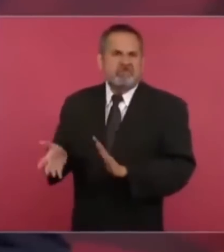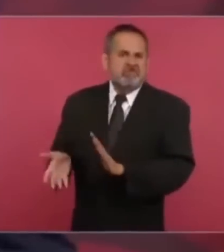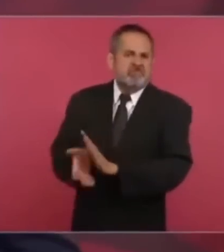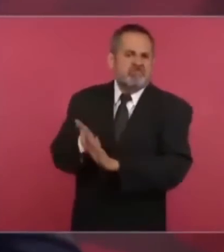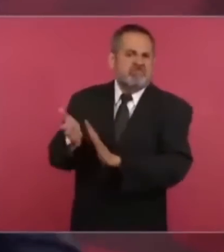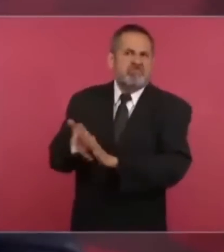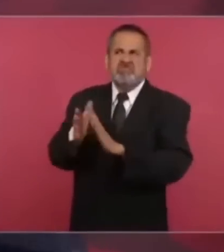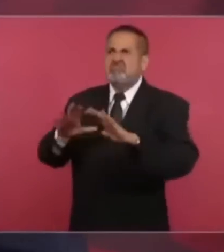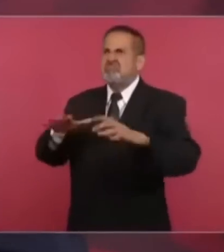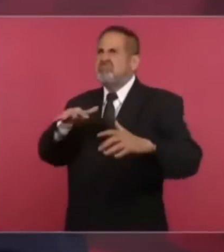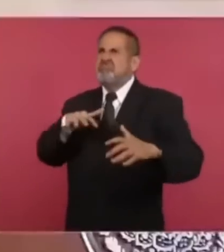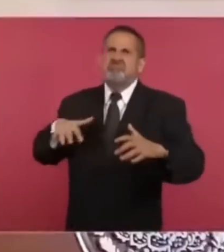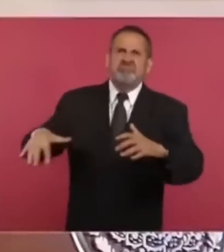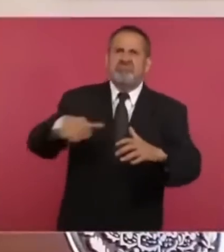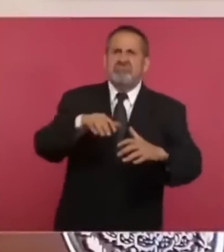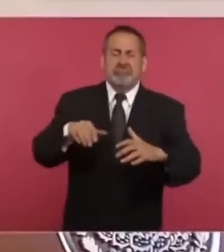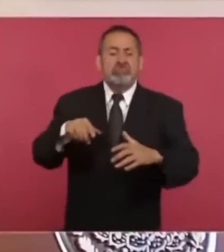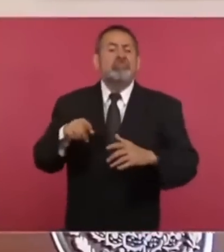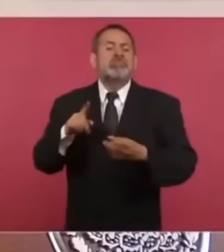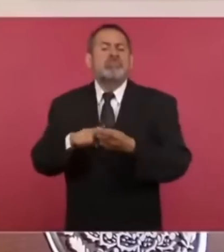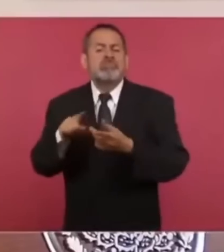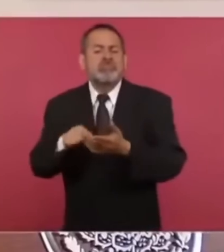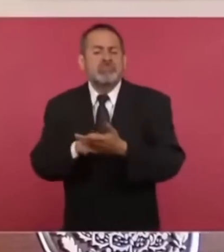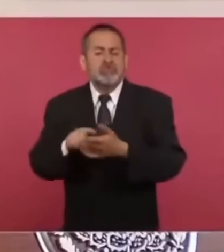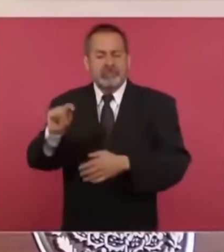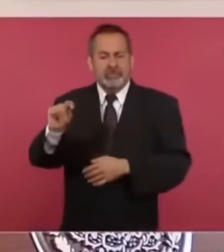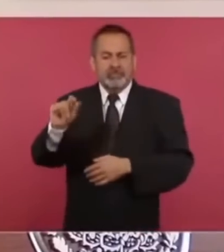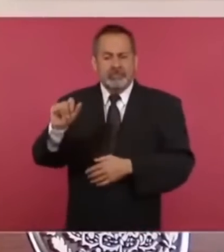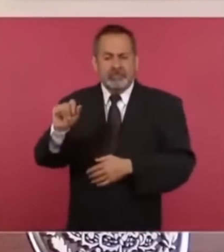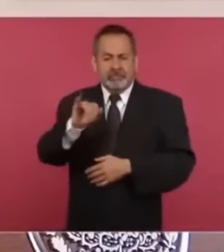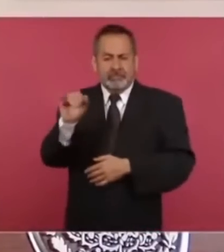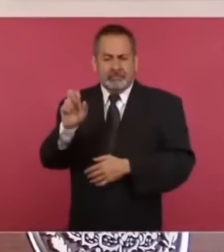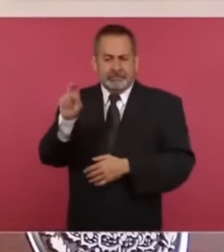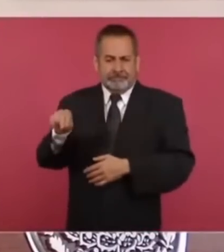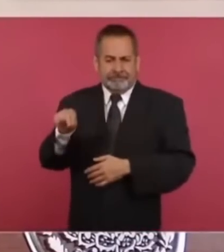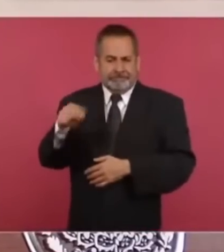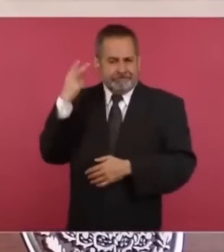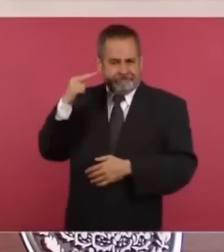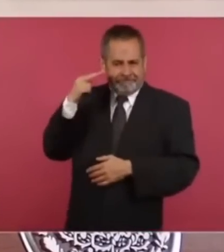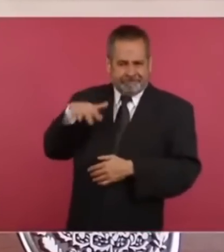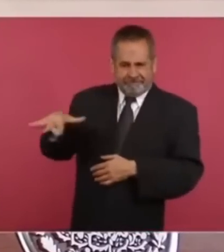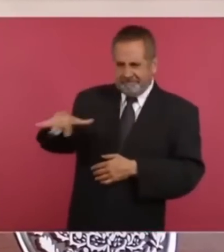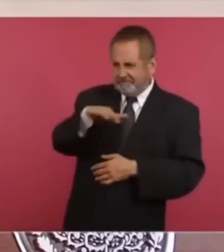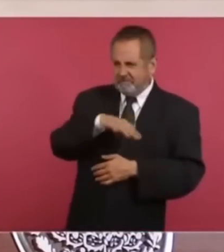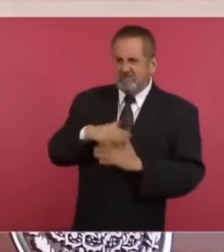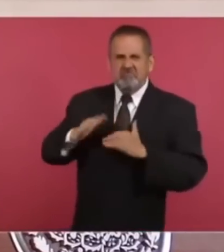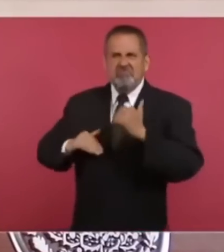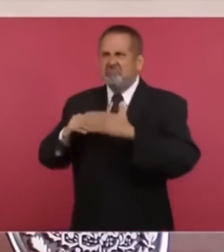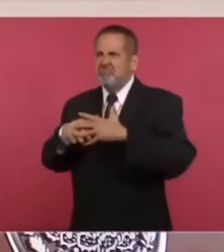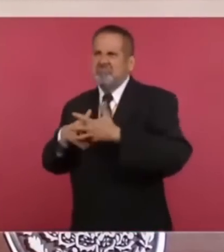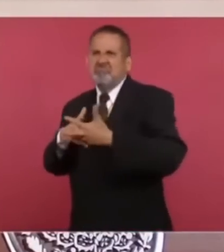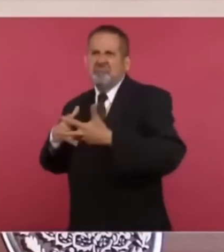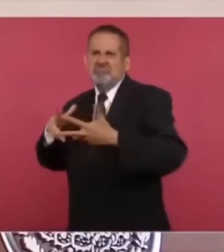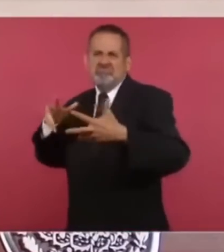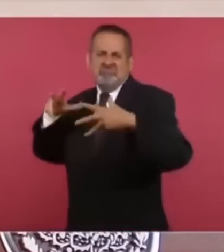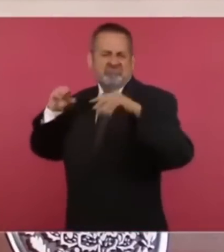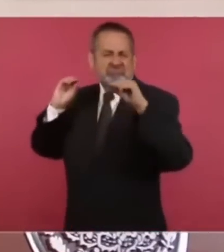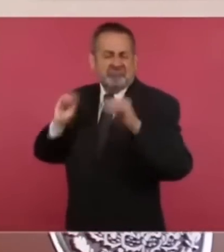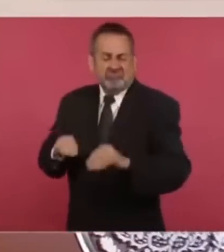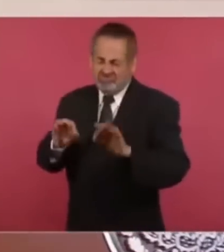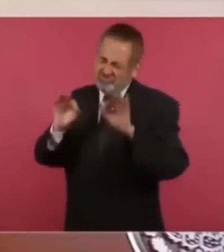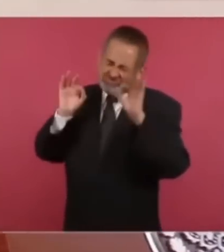de Tajín, de toda una civilización, como los